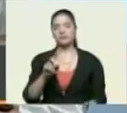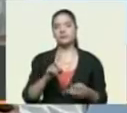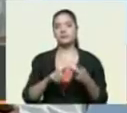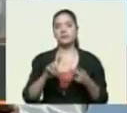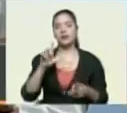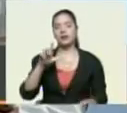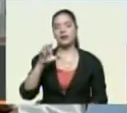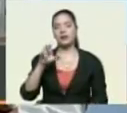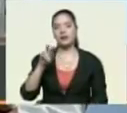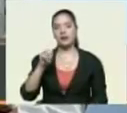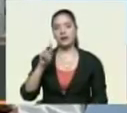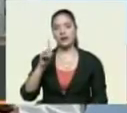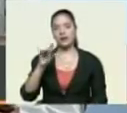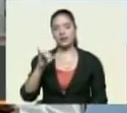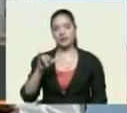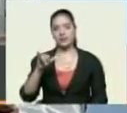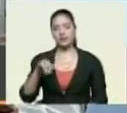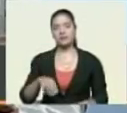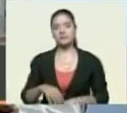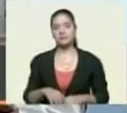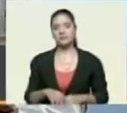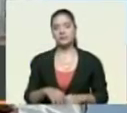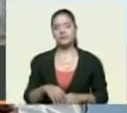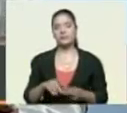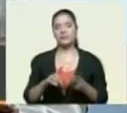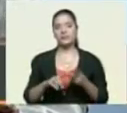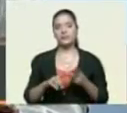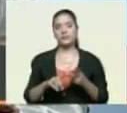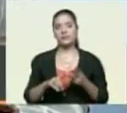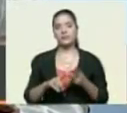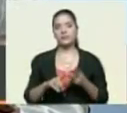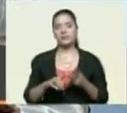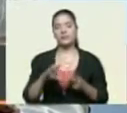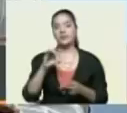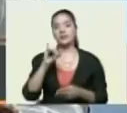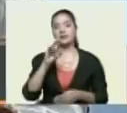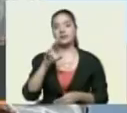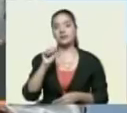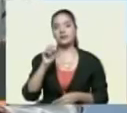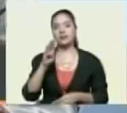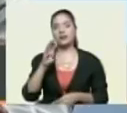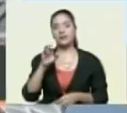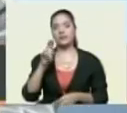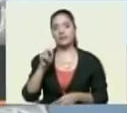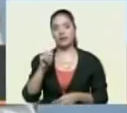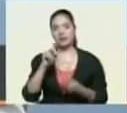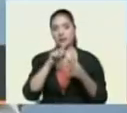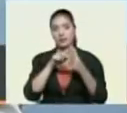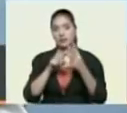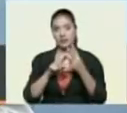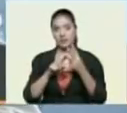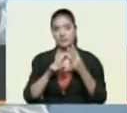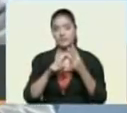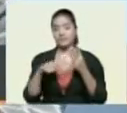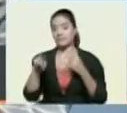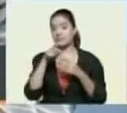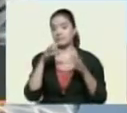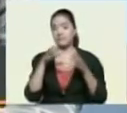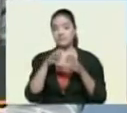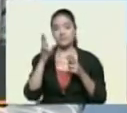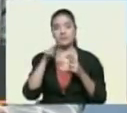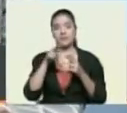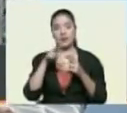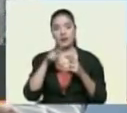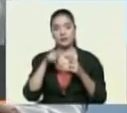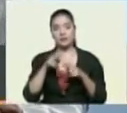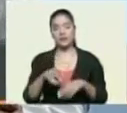Lendi José Báez Medina y Cirabel Medina de Báez, todos ellos en el estado